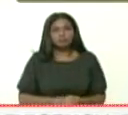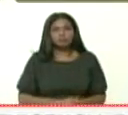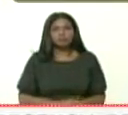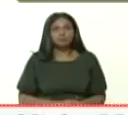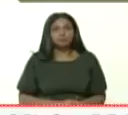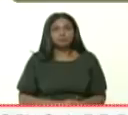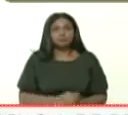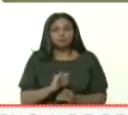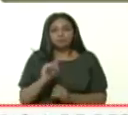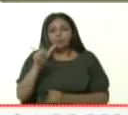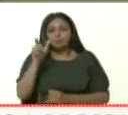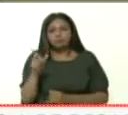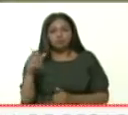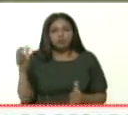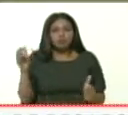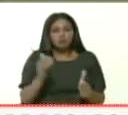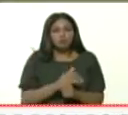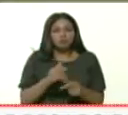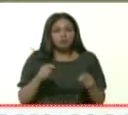Estas personas que aparecen